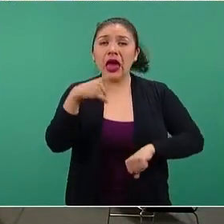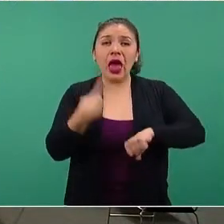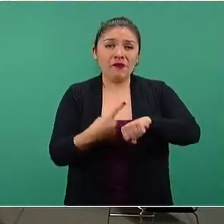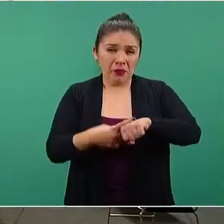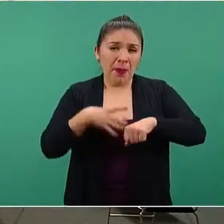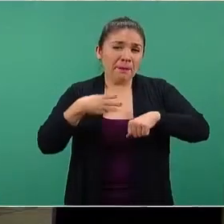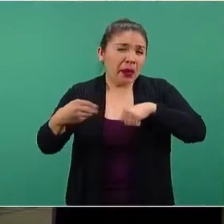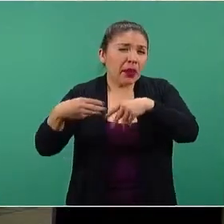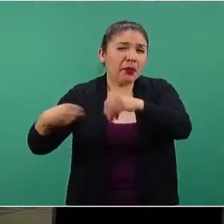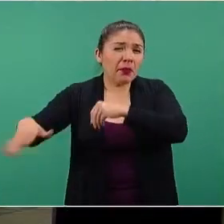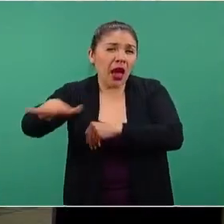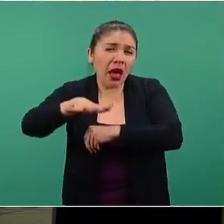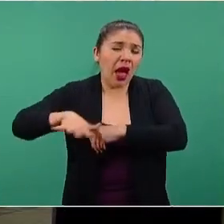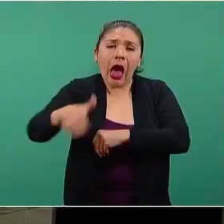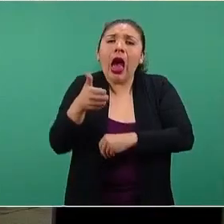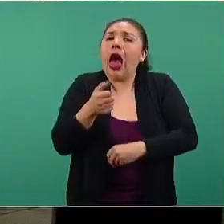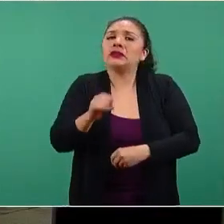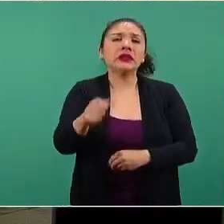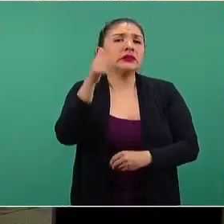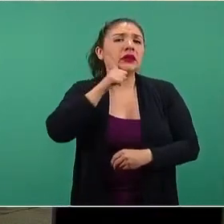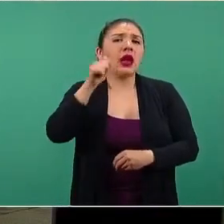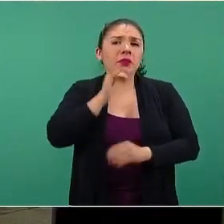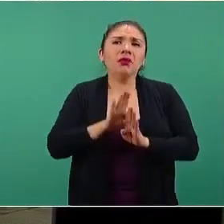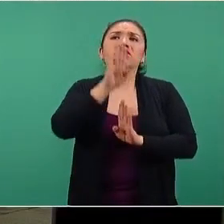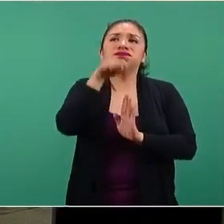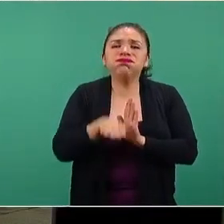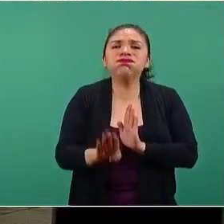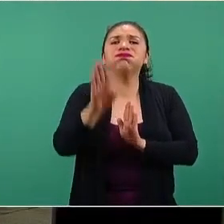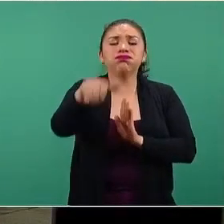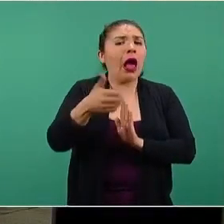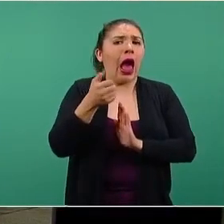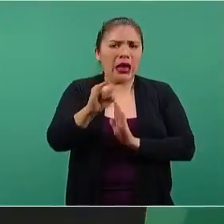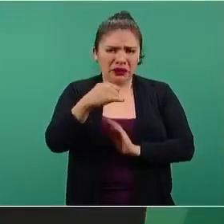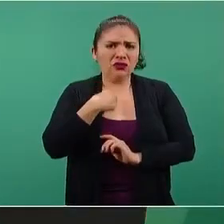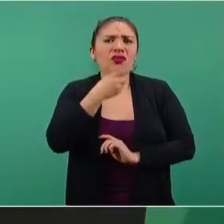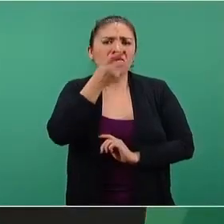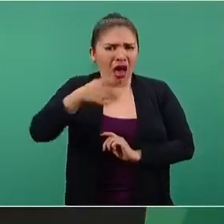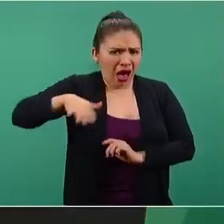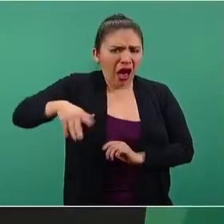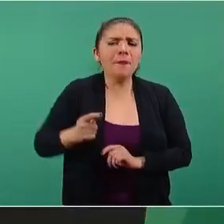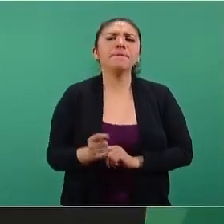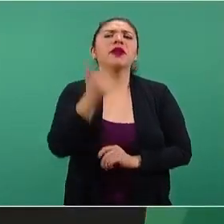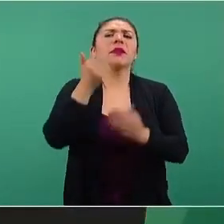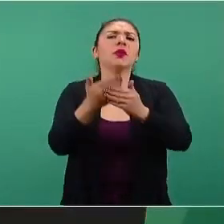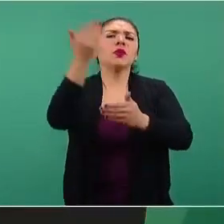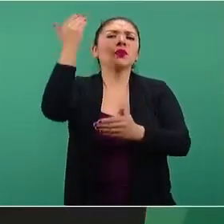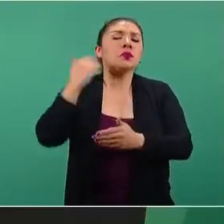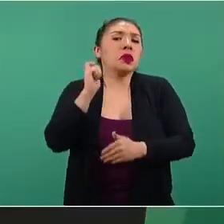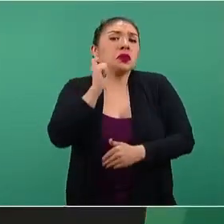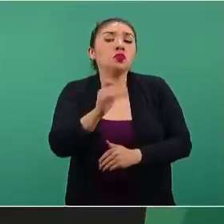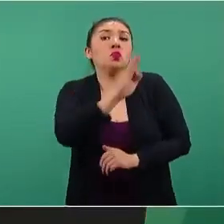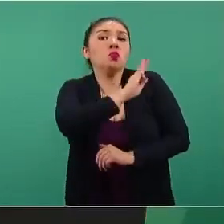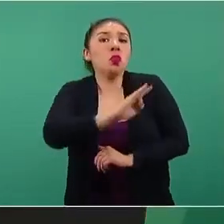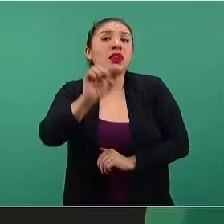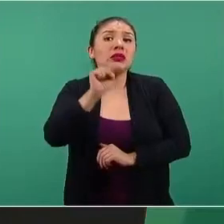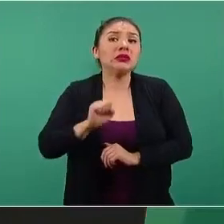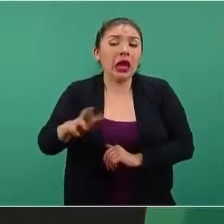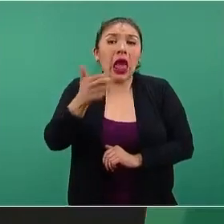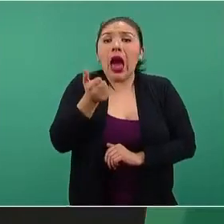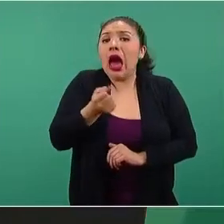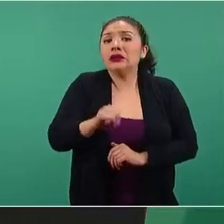epidemias así se comportan, así habíamos comentado en su momento que podría y que